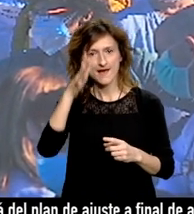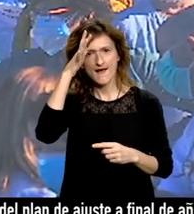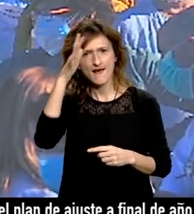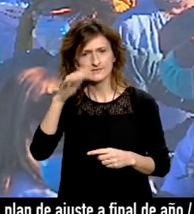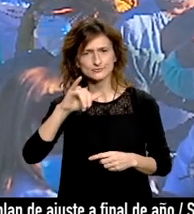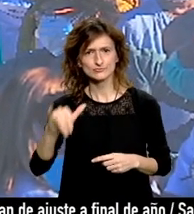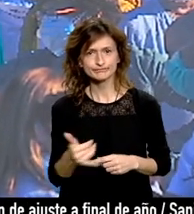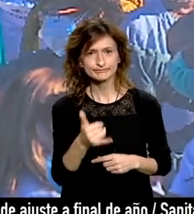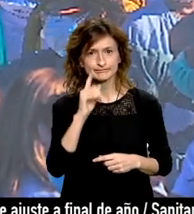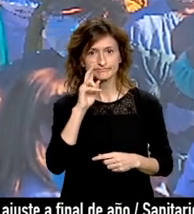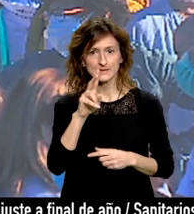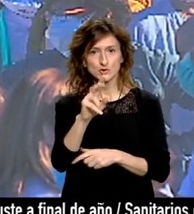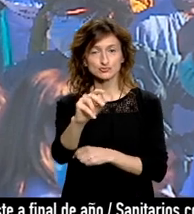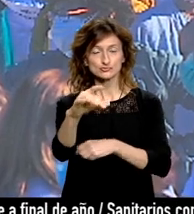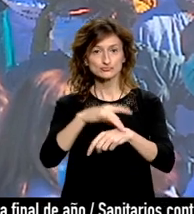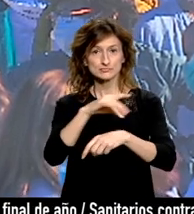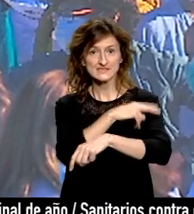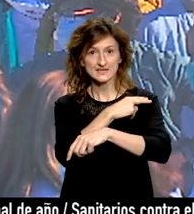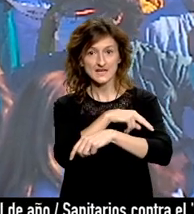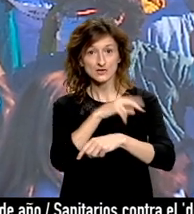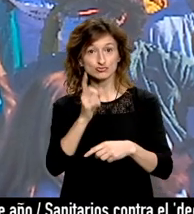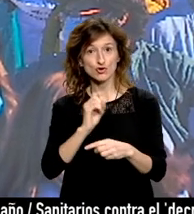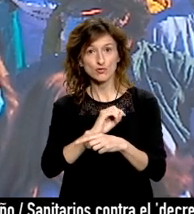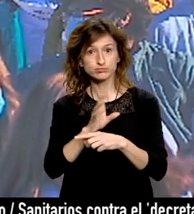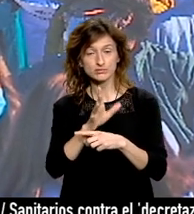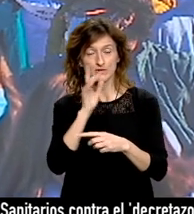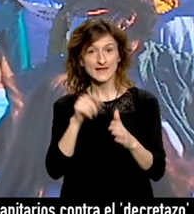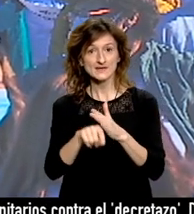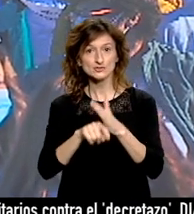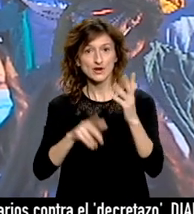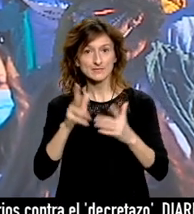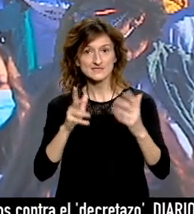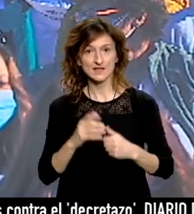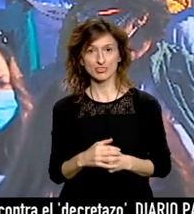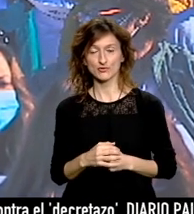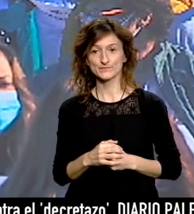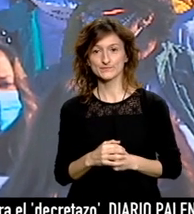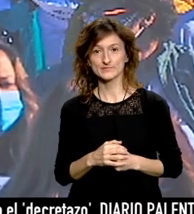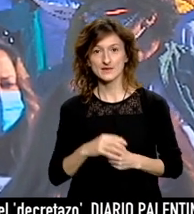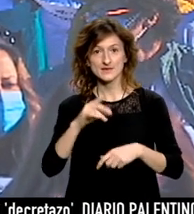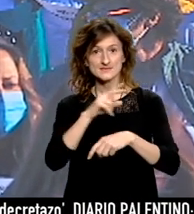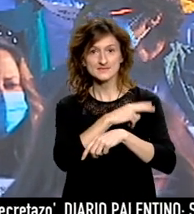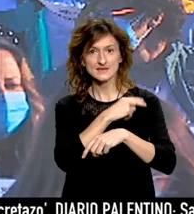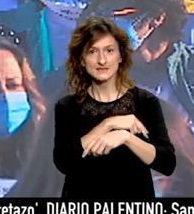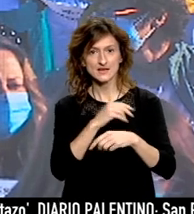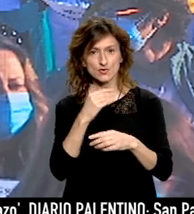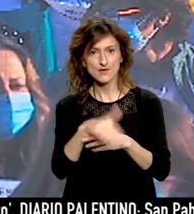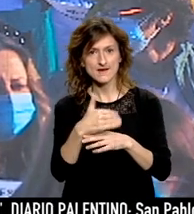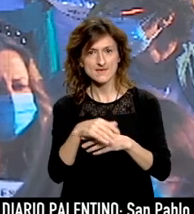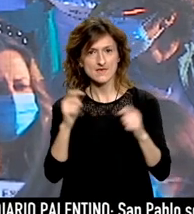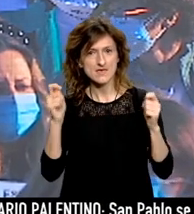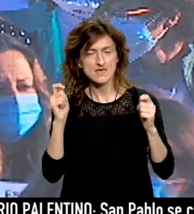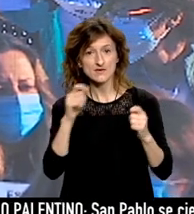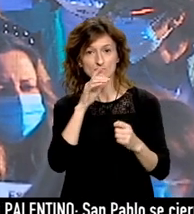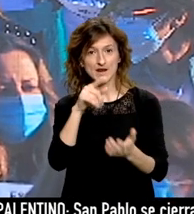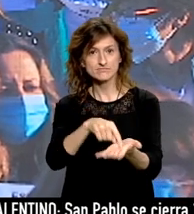hartazgo y el cansancio de los sanitarios. Y no solo por la pandemia, sino por la gestión de las administraciones. Miles de sanitarios han salido a la calle en Castilla